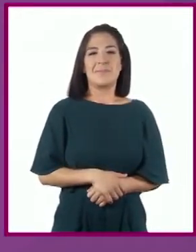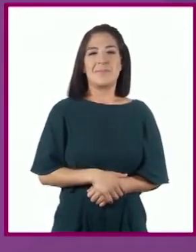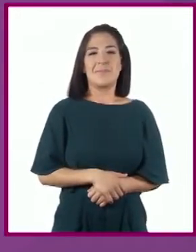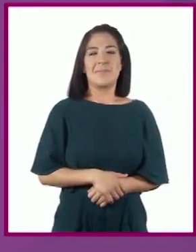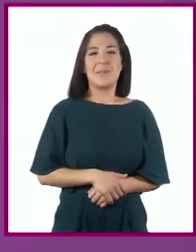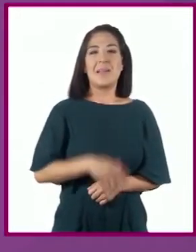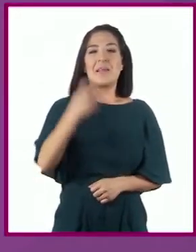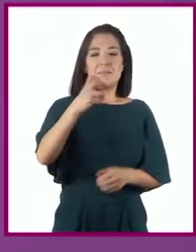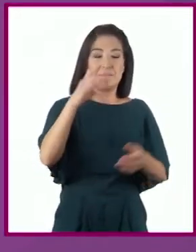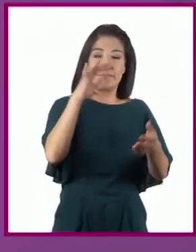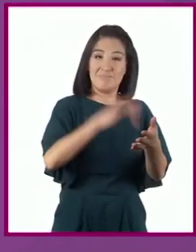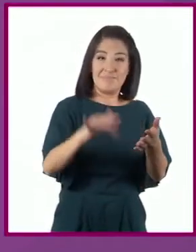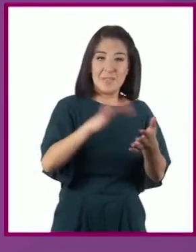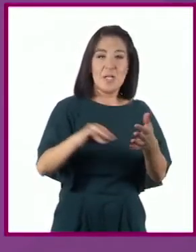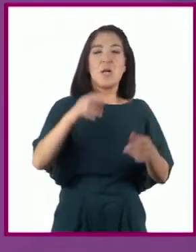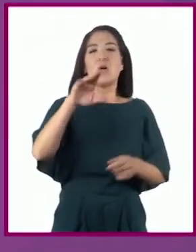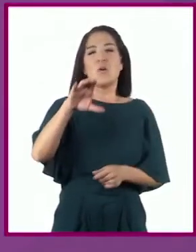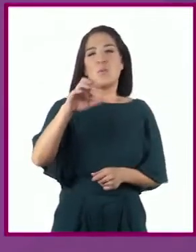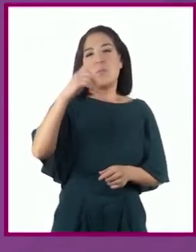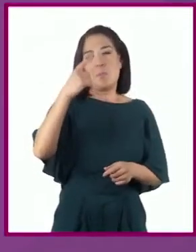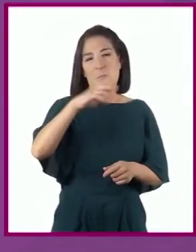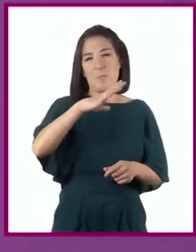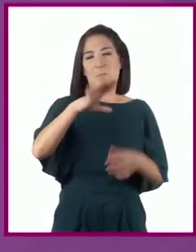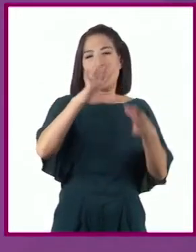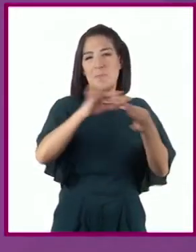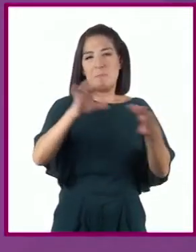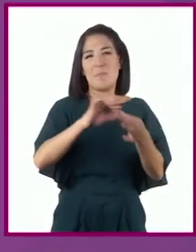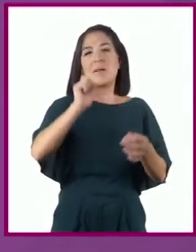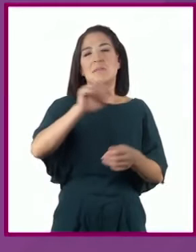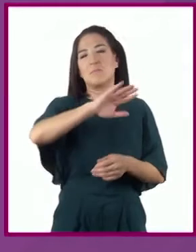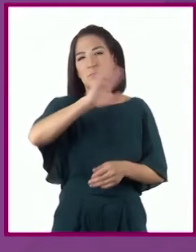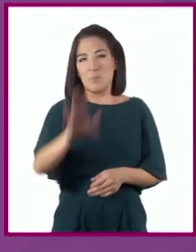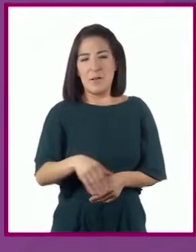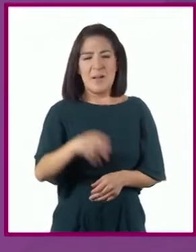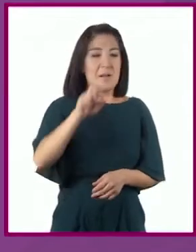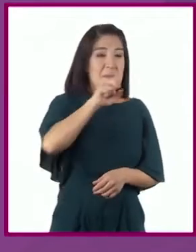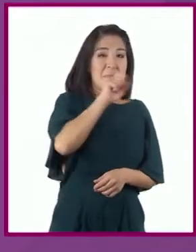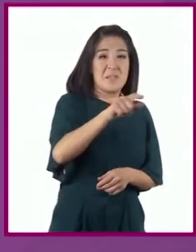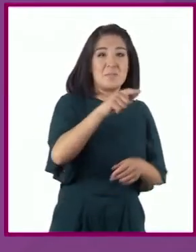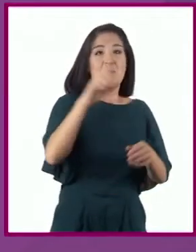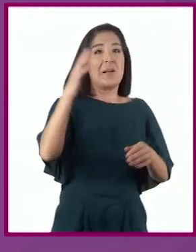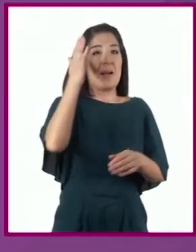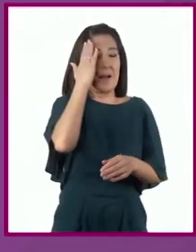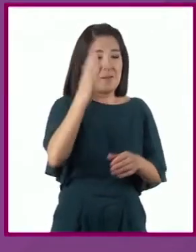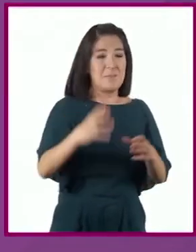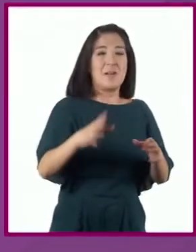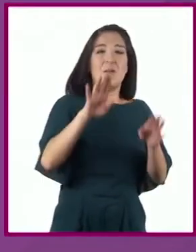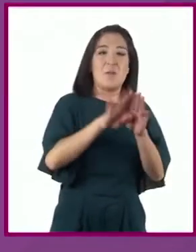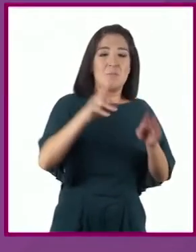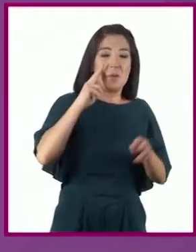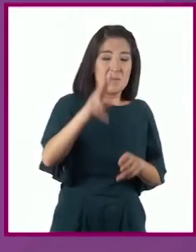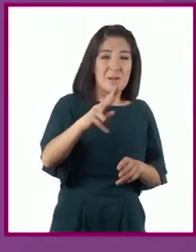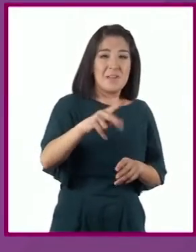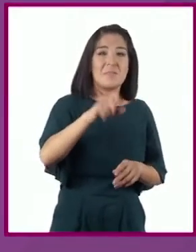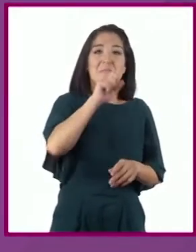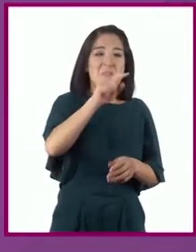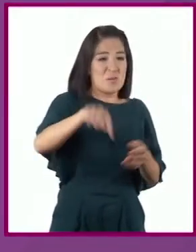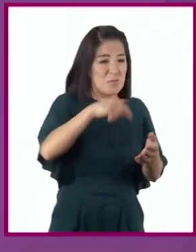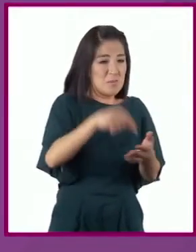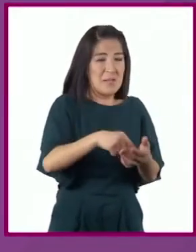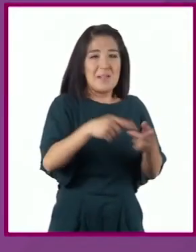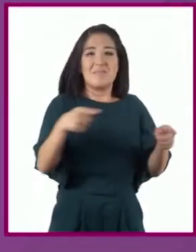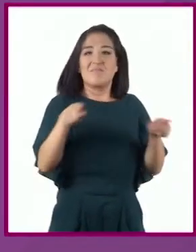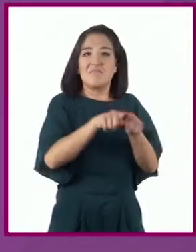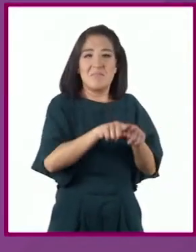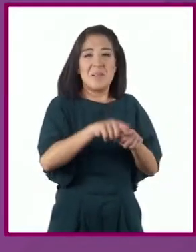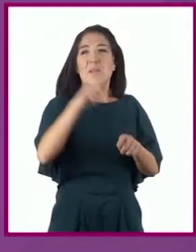Crónica de una muerte anunciada. Lo vio desde la misma hamaca y en la misma posición en que la encontré postrada por las